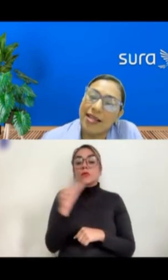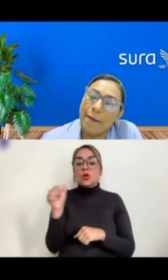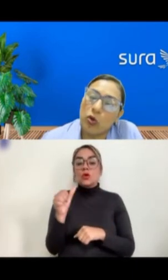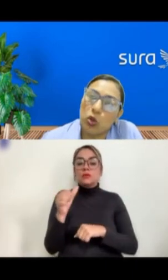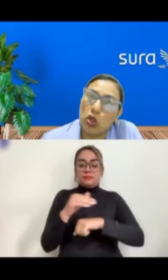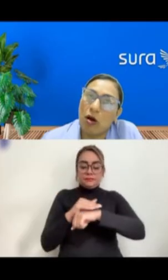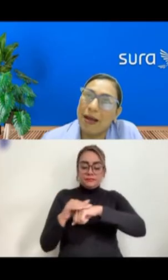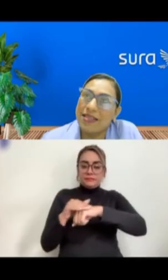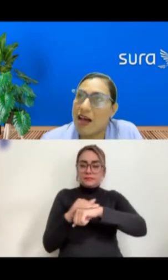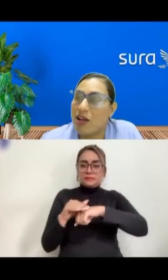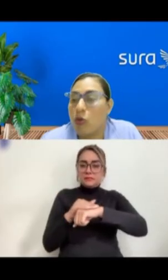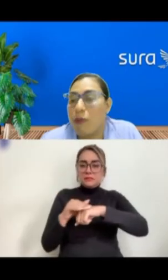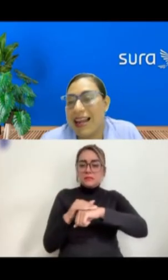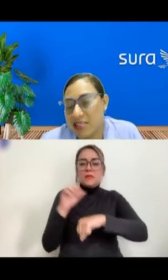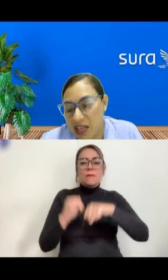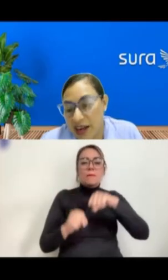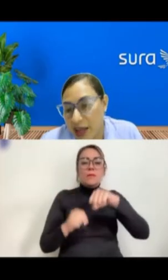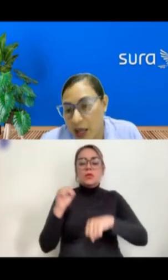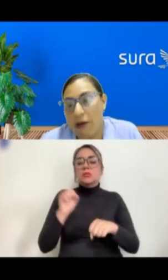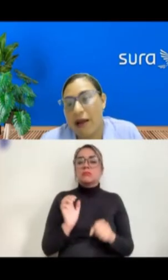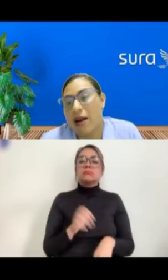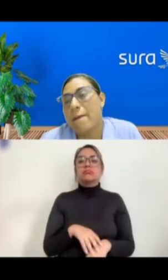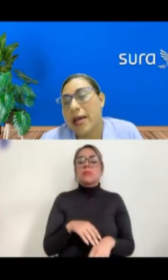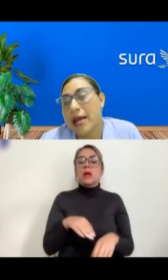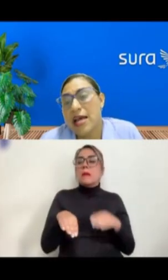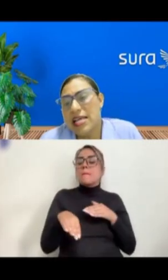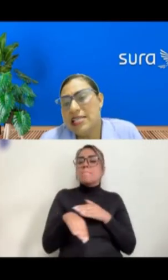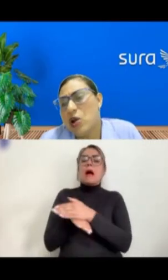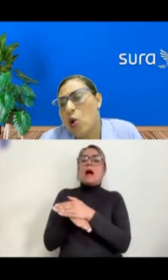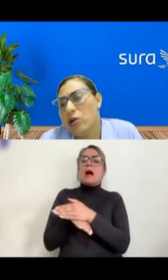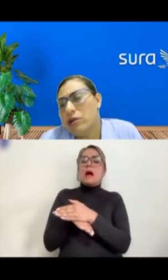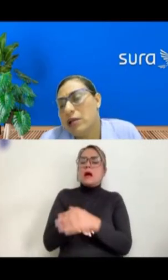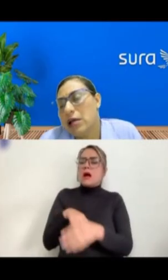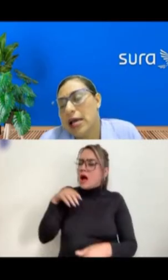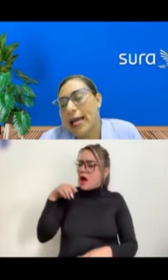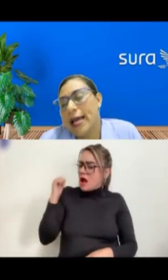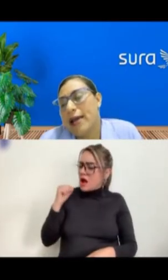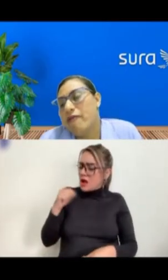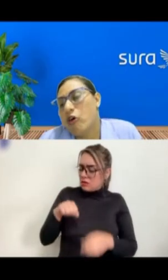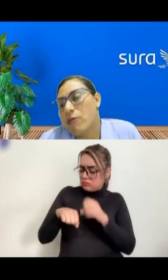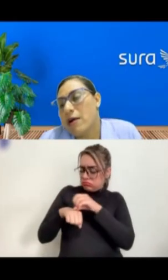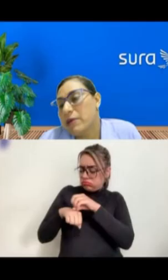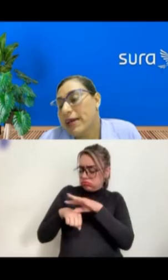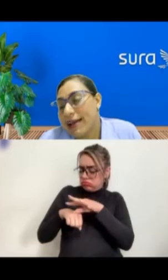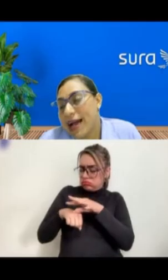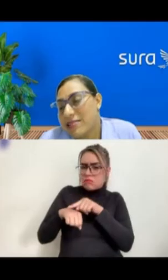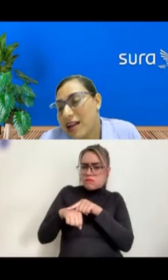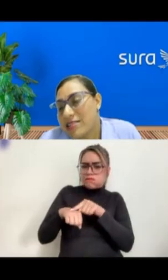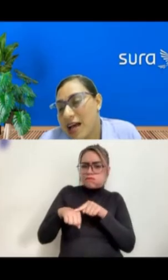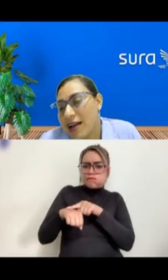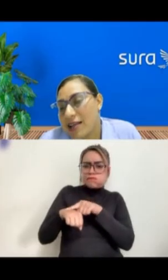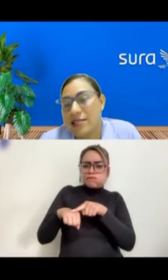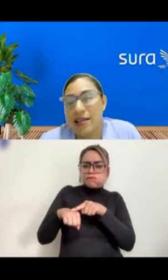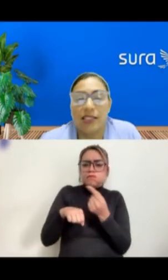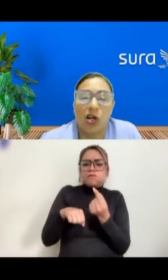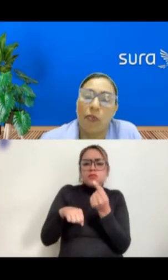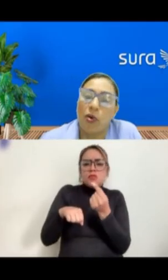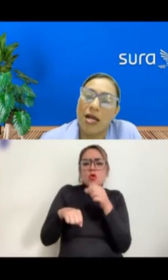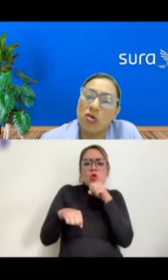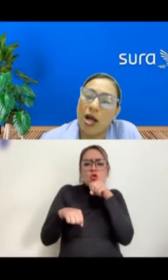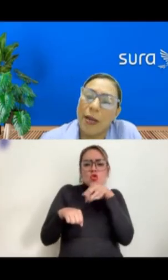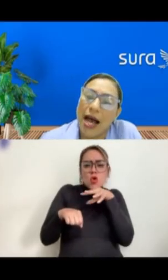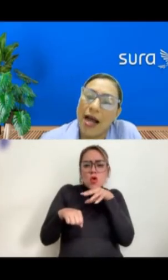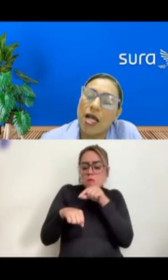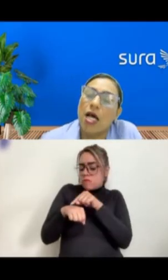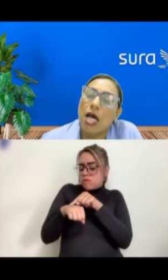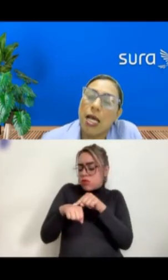la superficial, que de pronto yo iba pasando, me laceré, me raspé y salió forma escasa la sangre, es decir, que se